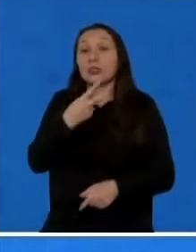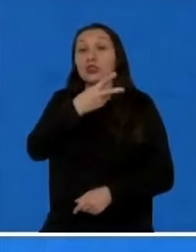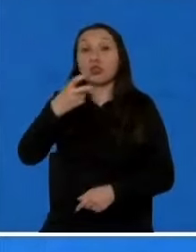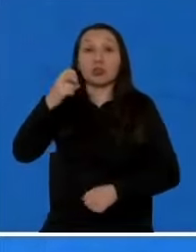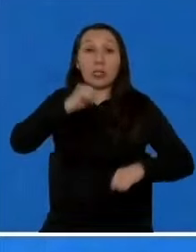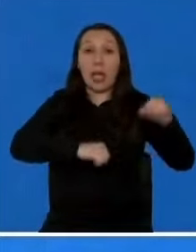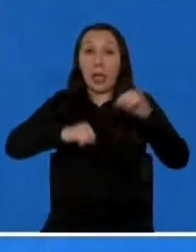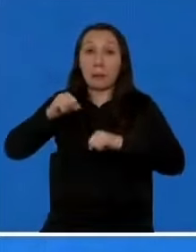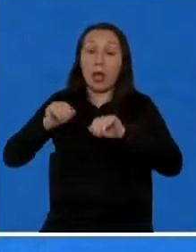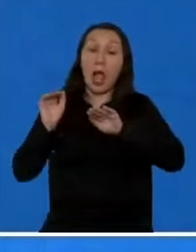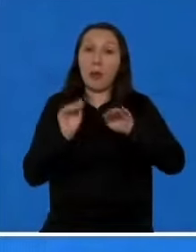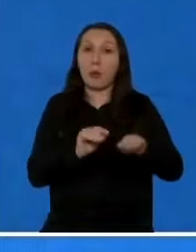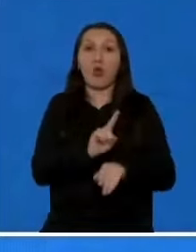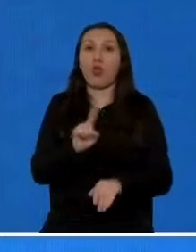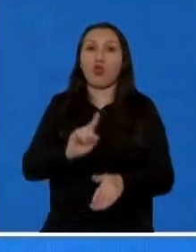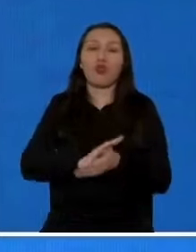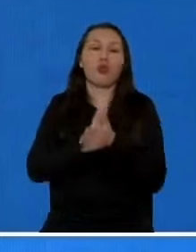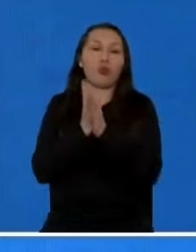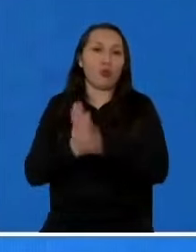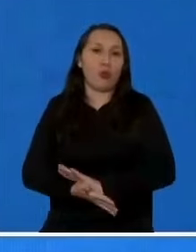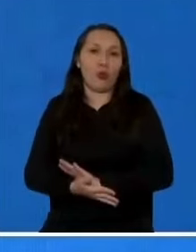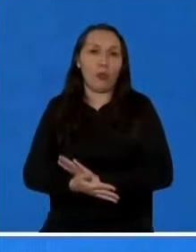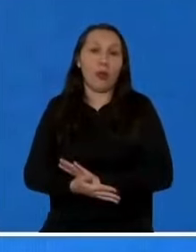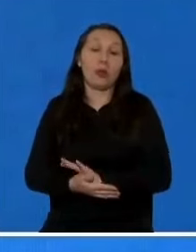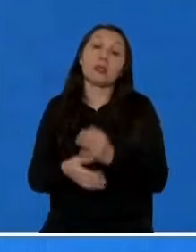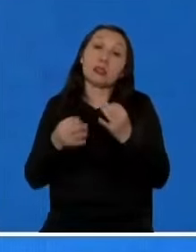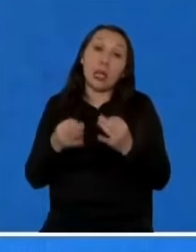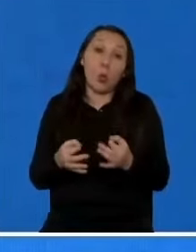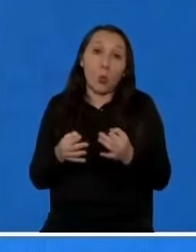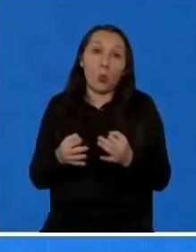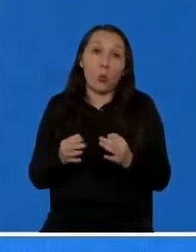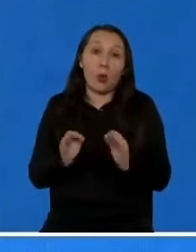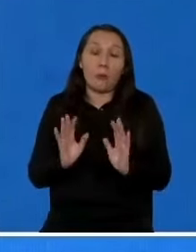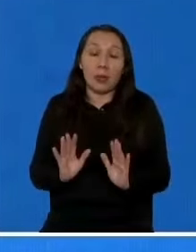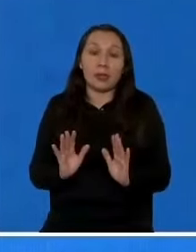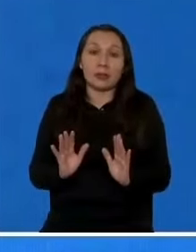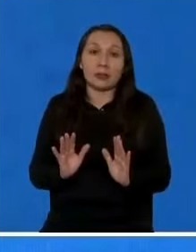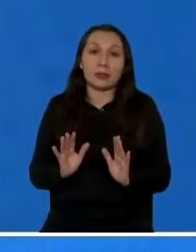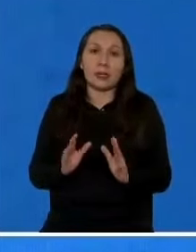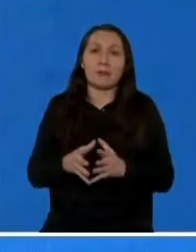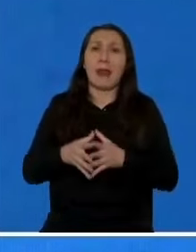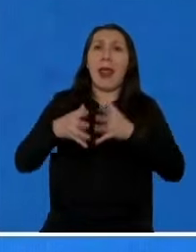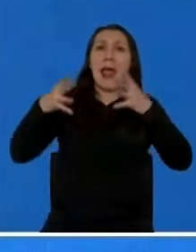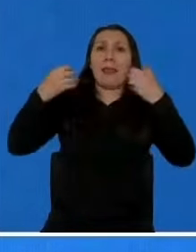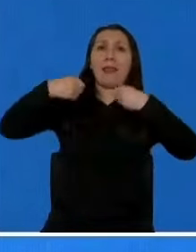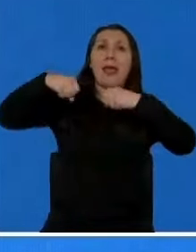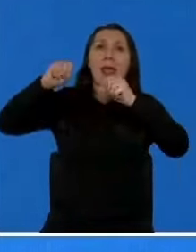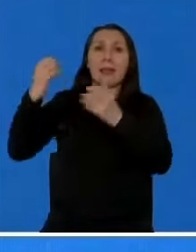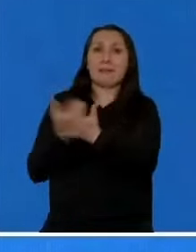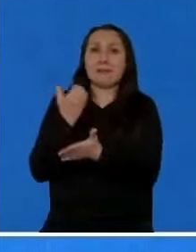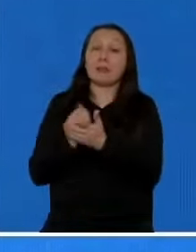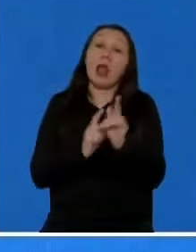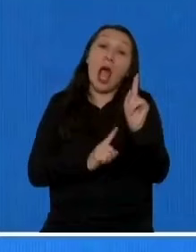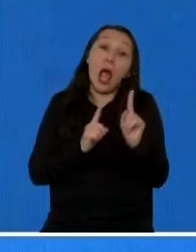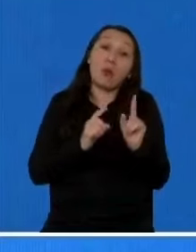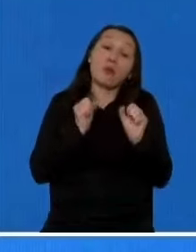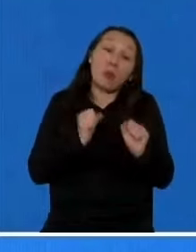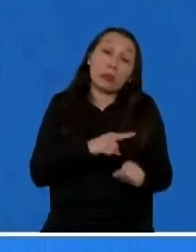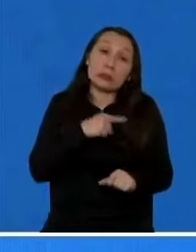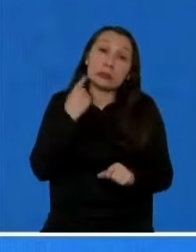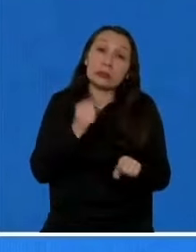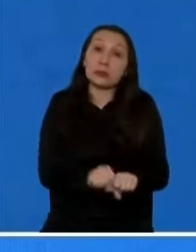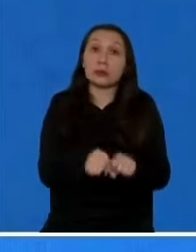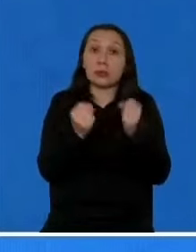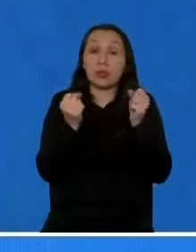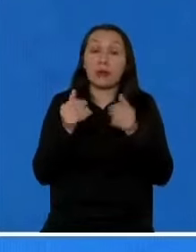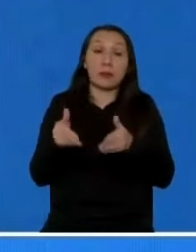200 empresas que se apoyen, no todas seguramente van a ser tremendamente exitosas y rentables. Hay algunas que pueden fracasar en el